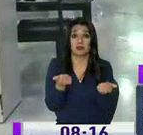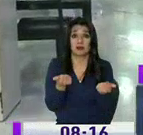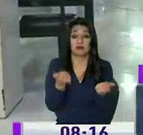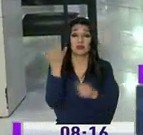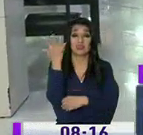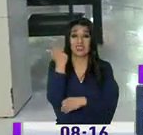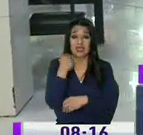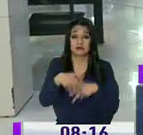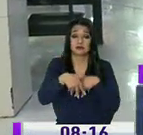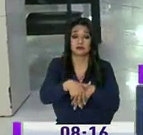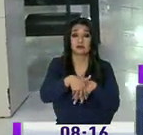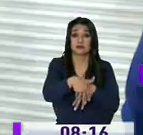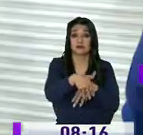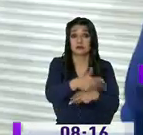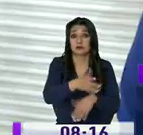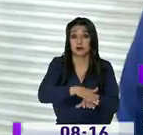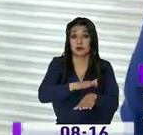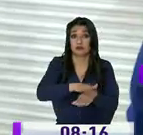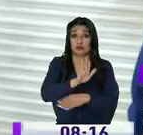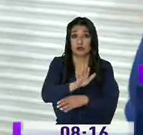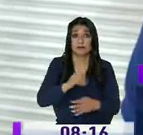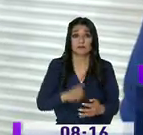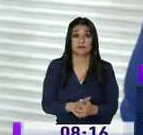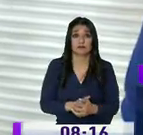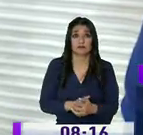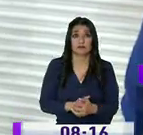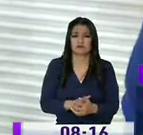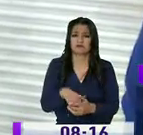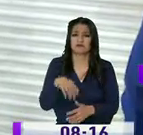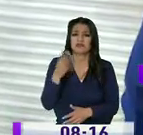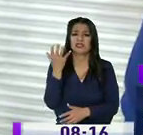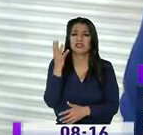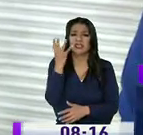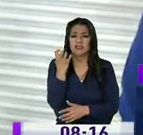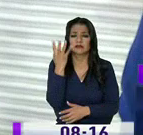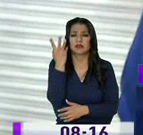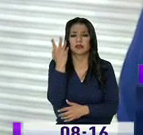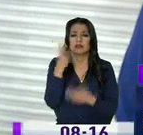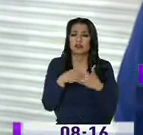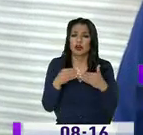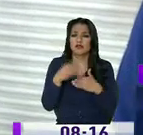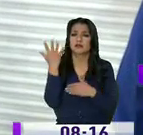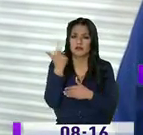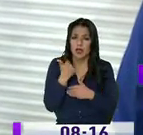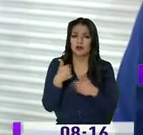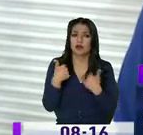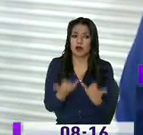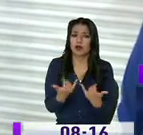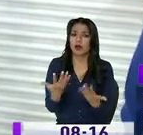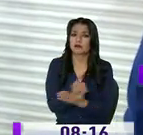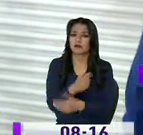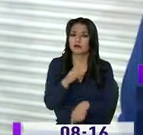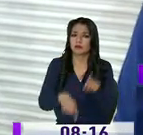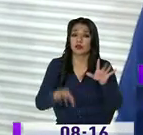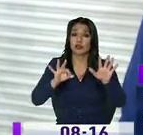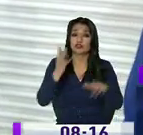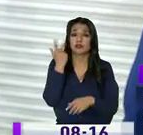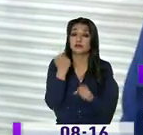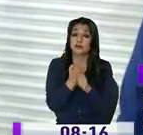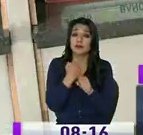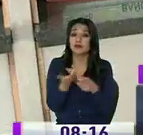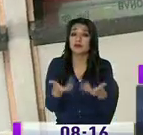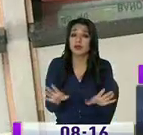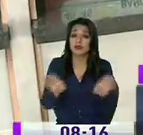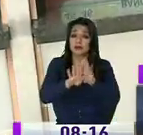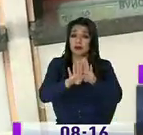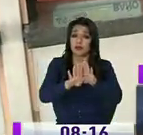de movilizaciones. Estamos $15 diario, ¿no? Y ni eso podemos ganar ahorita. Tenemos 8 días sin trabajar.